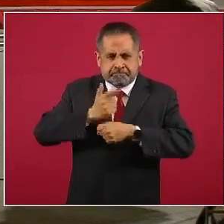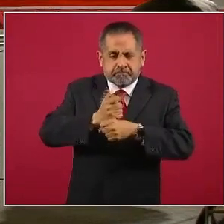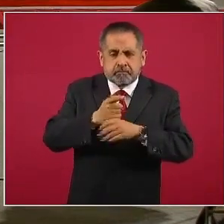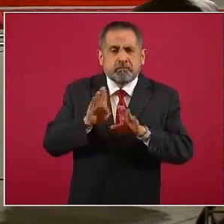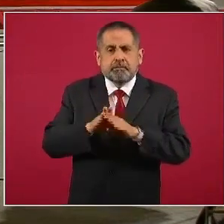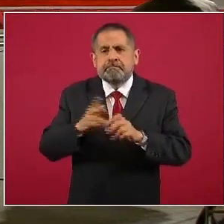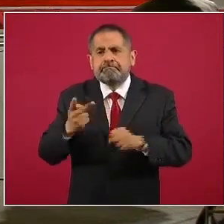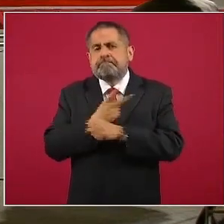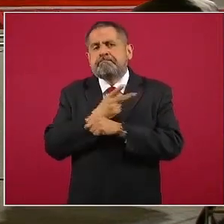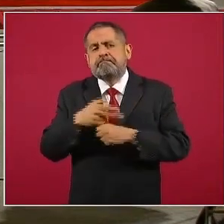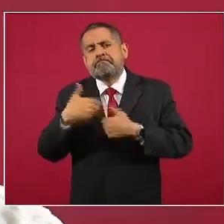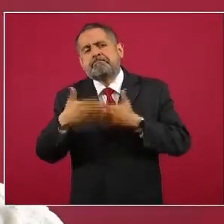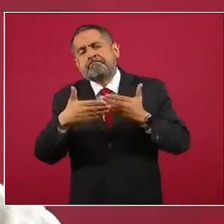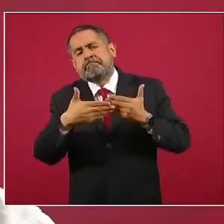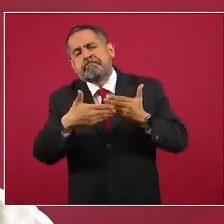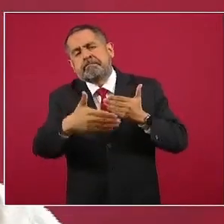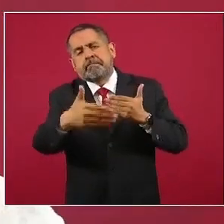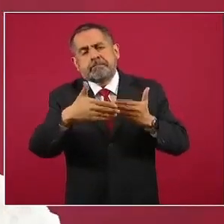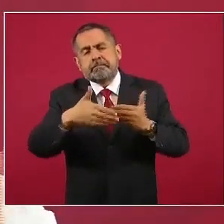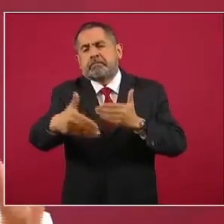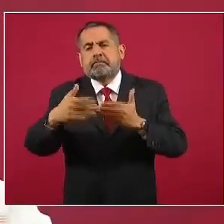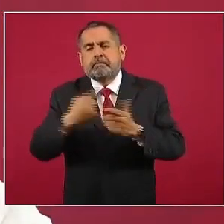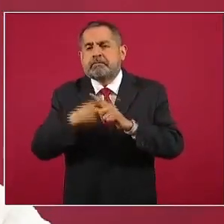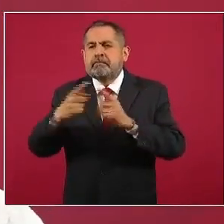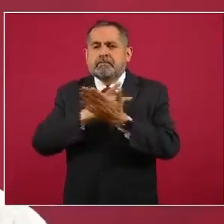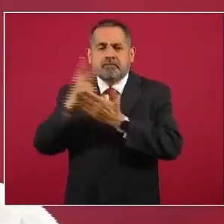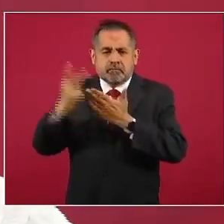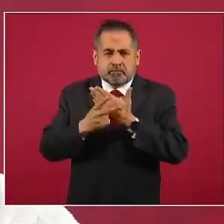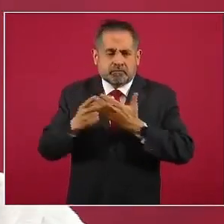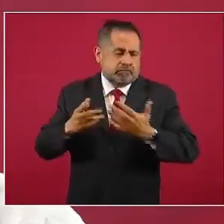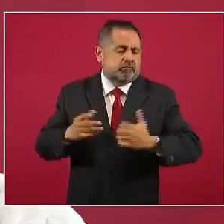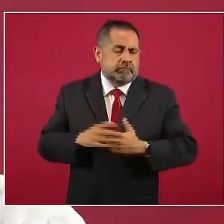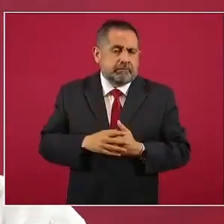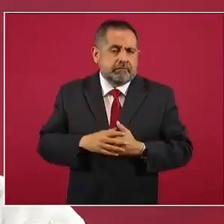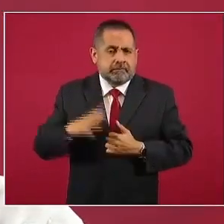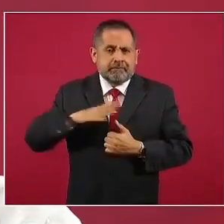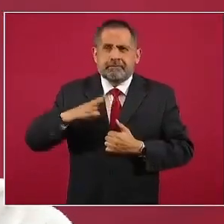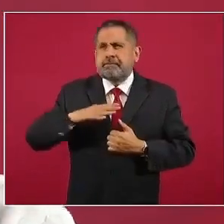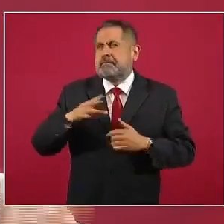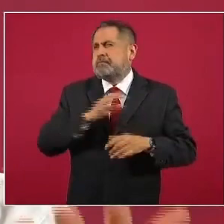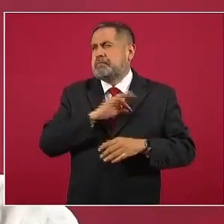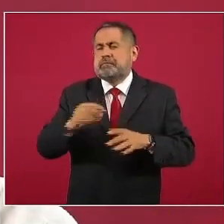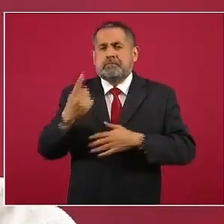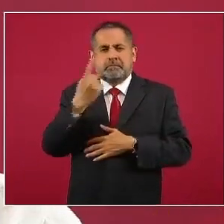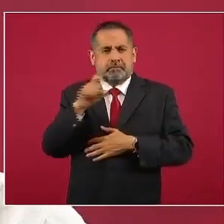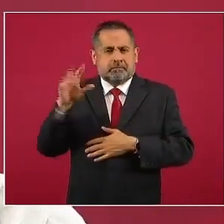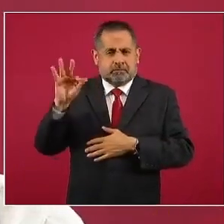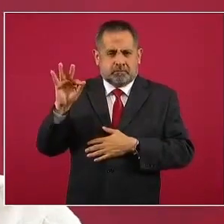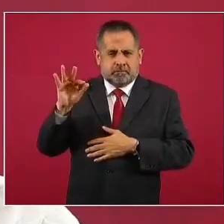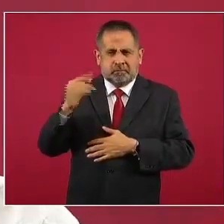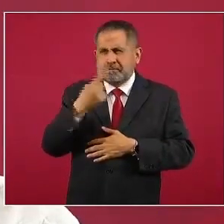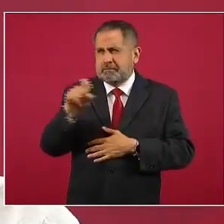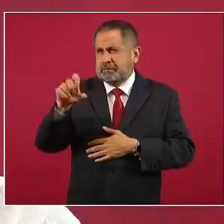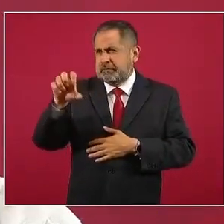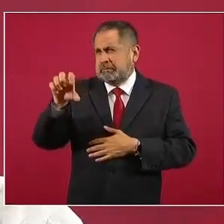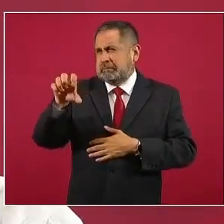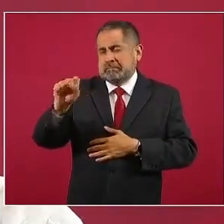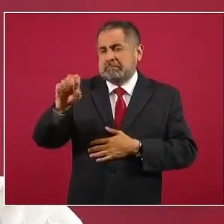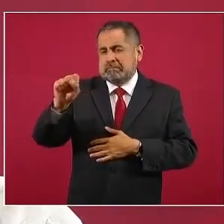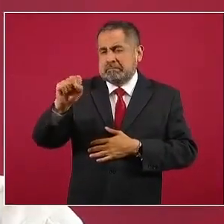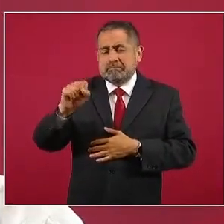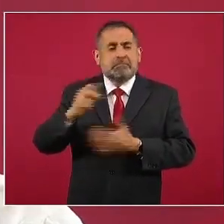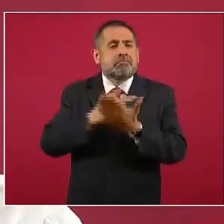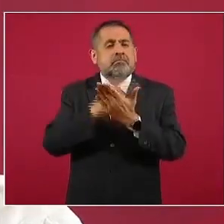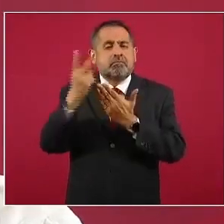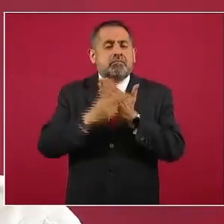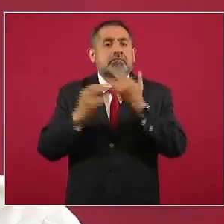rumbo previsible de los distintos proyectos. Como hemos señalado, hay más de 140, en este momento casi 160